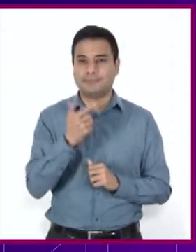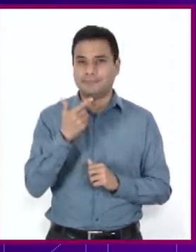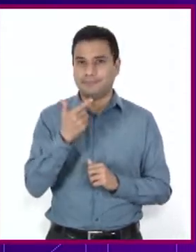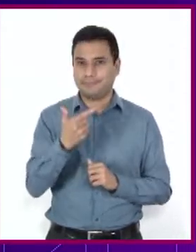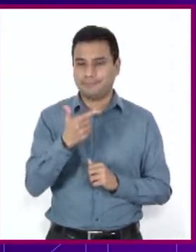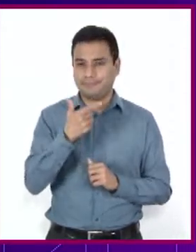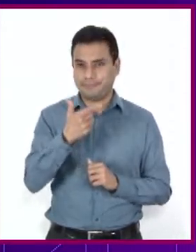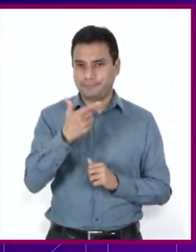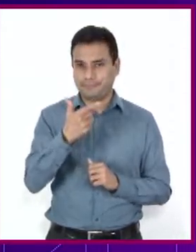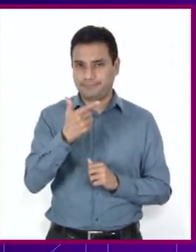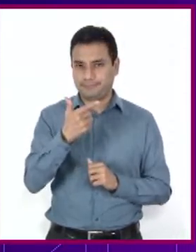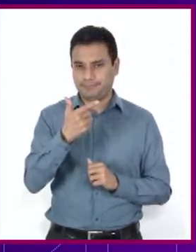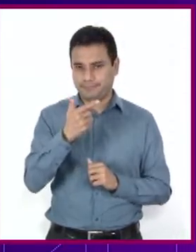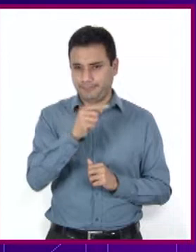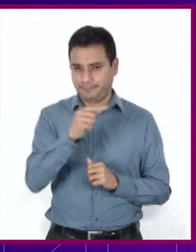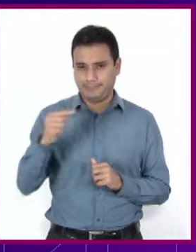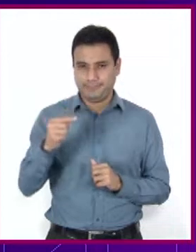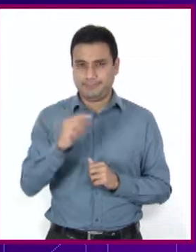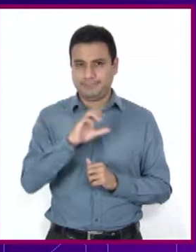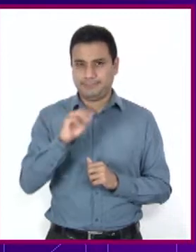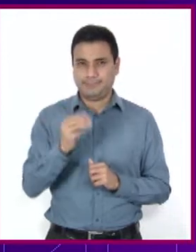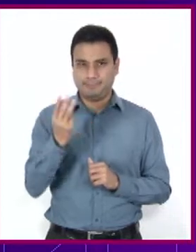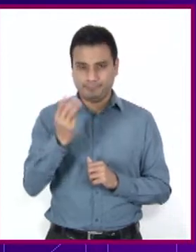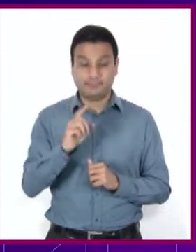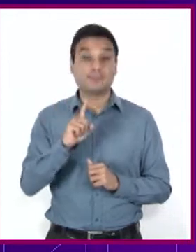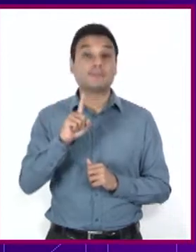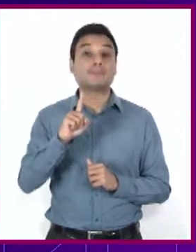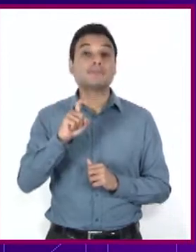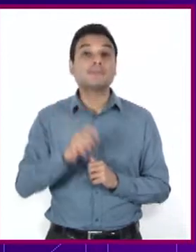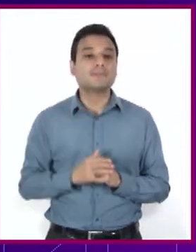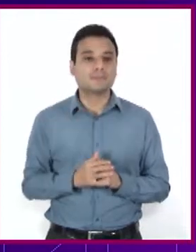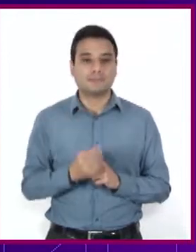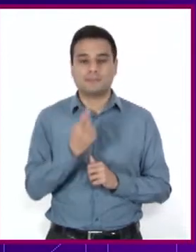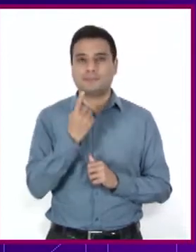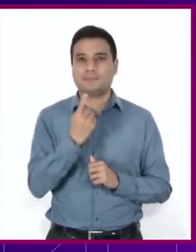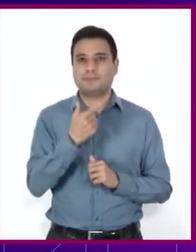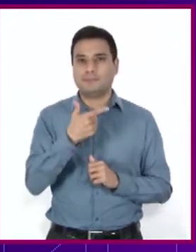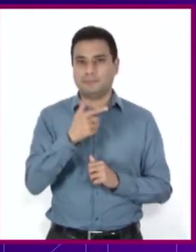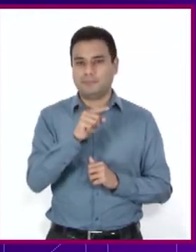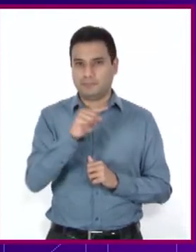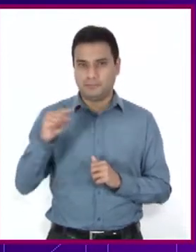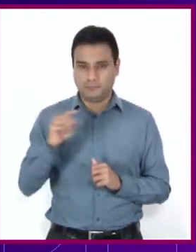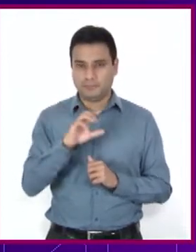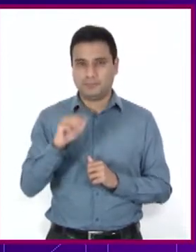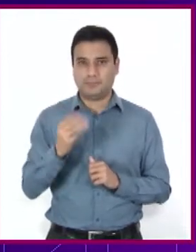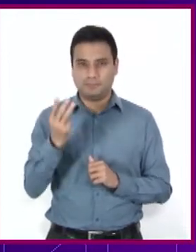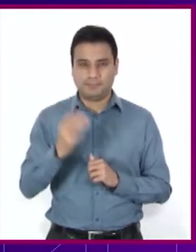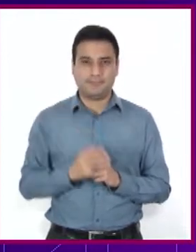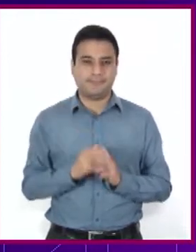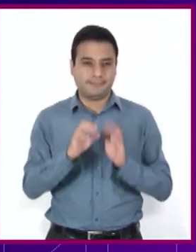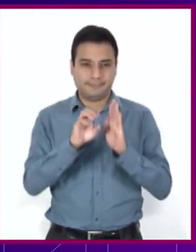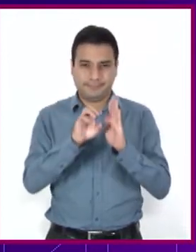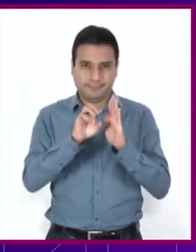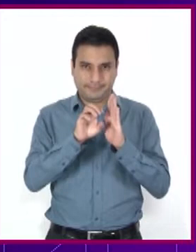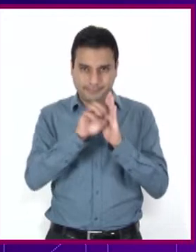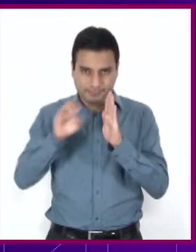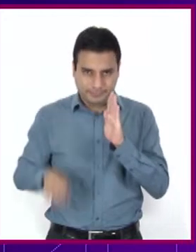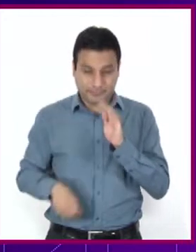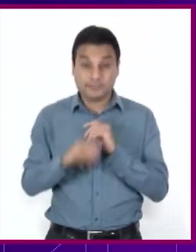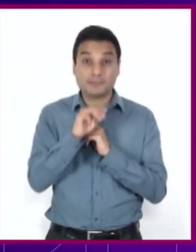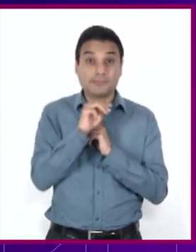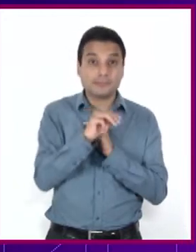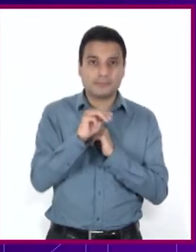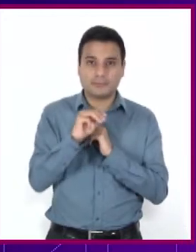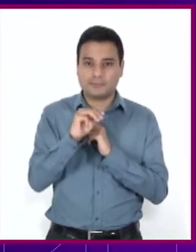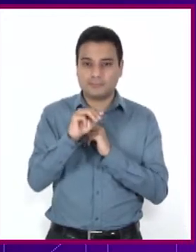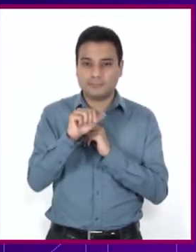por centímetro cúbico y la del agua 1 gramo por centímetro cúbico. Si M representa la masa